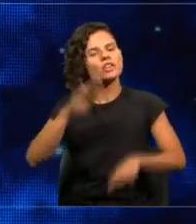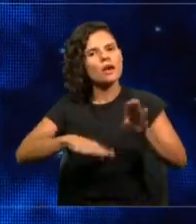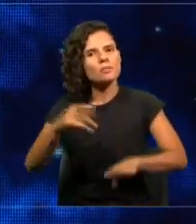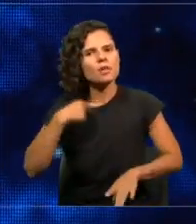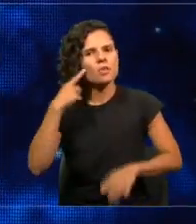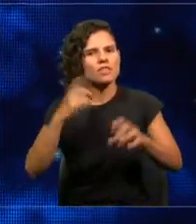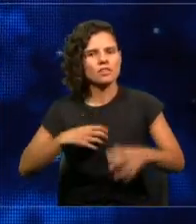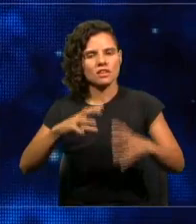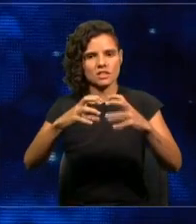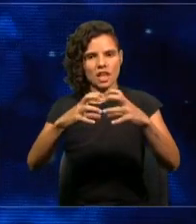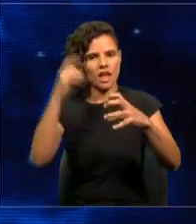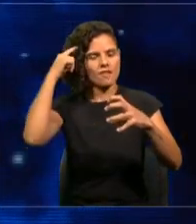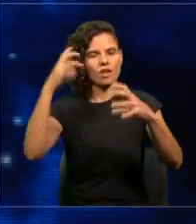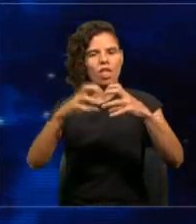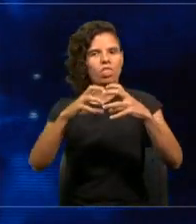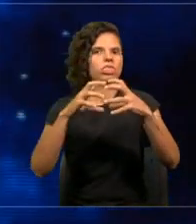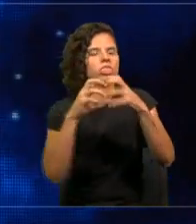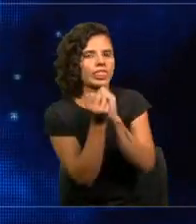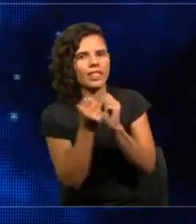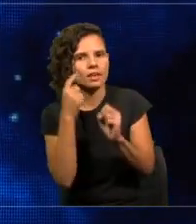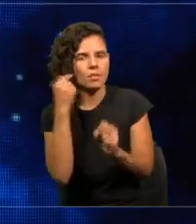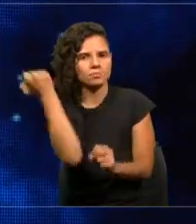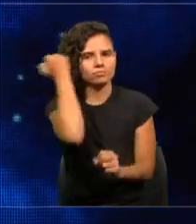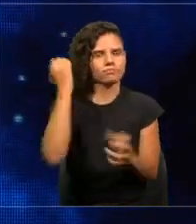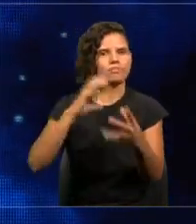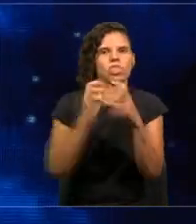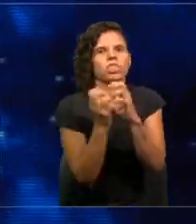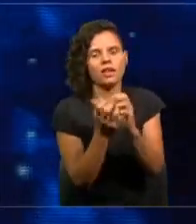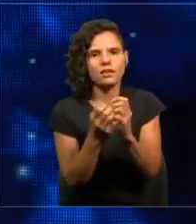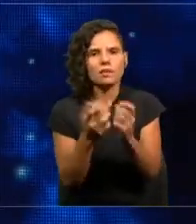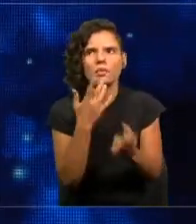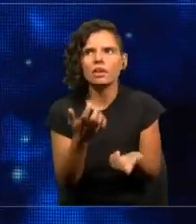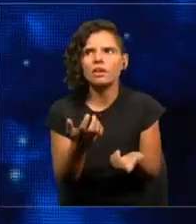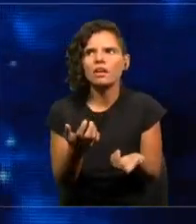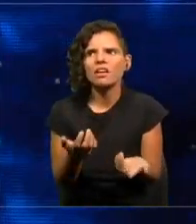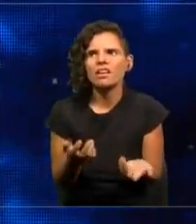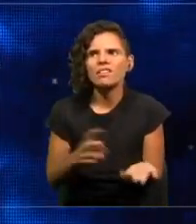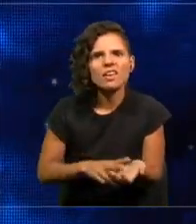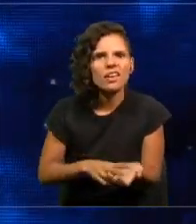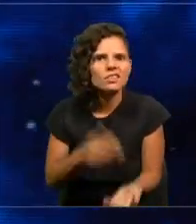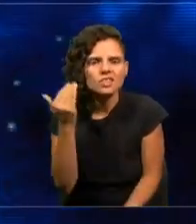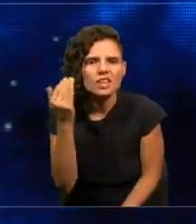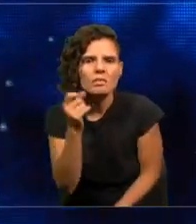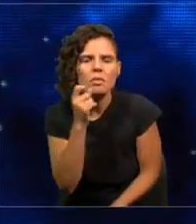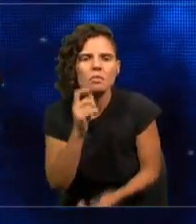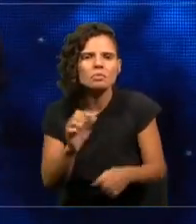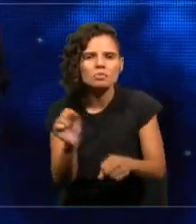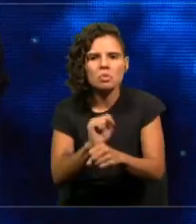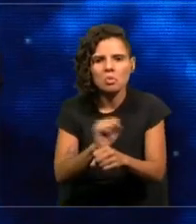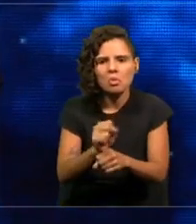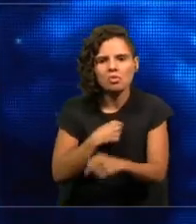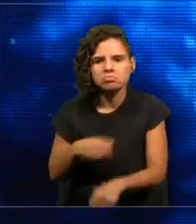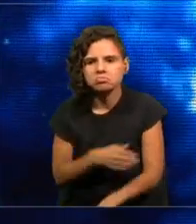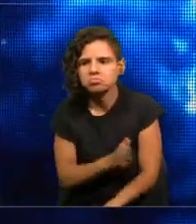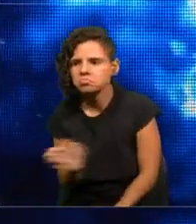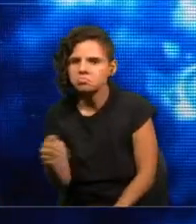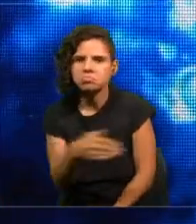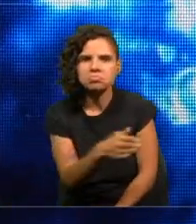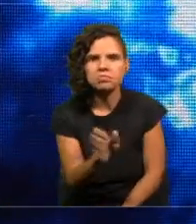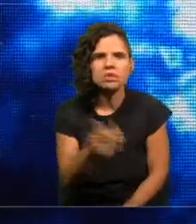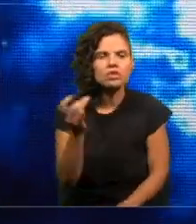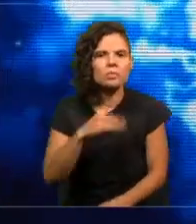poco el cerebro porque nosotros el cerebro porque no sabemos prácticamente qué qué ruta tomar nosotros seguimos lo que nos